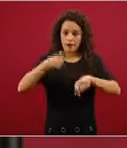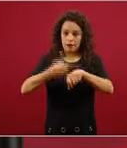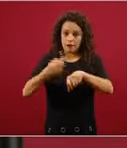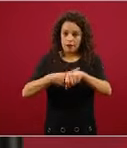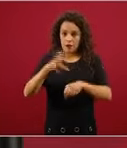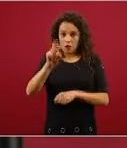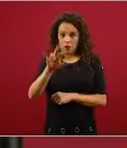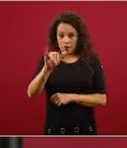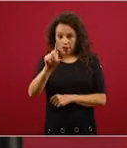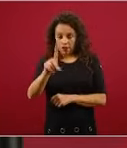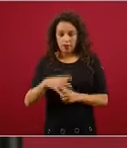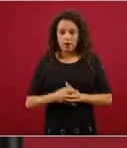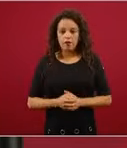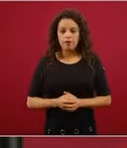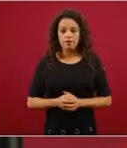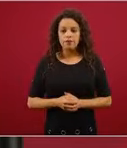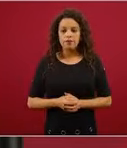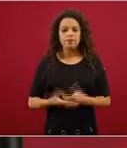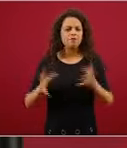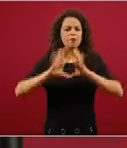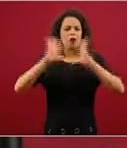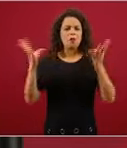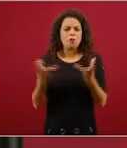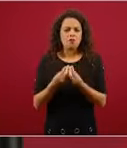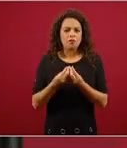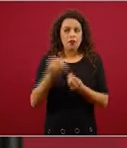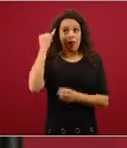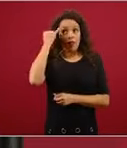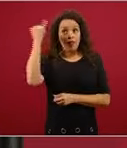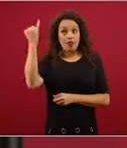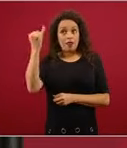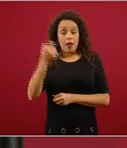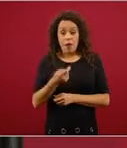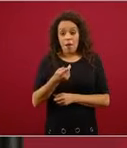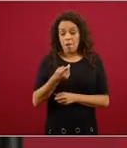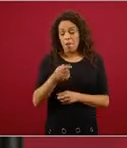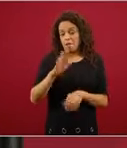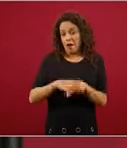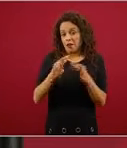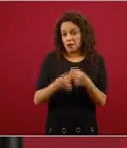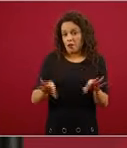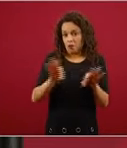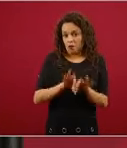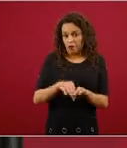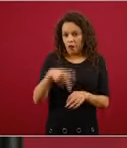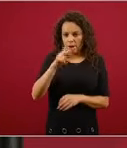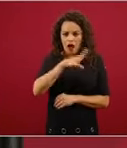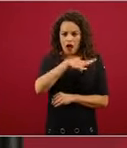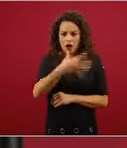términos generales y como idea principal, no existe